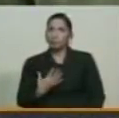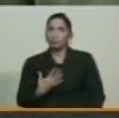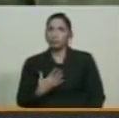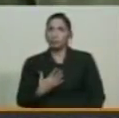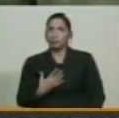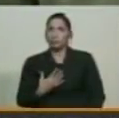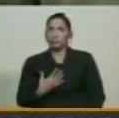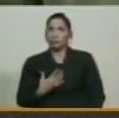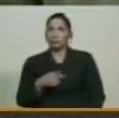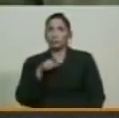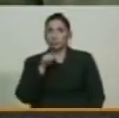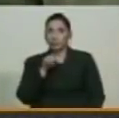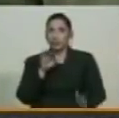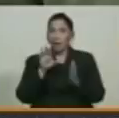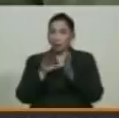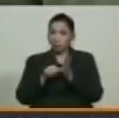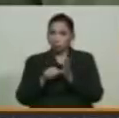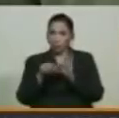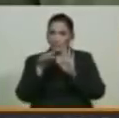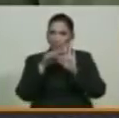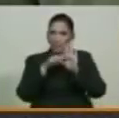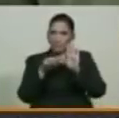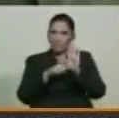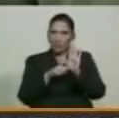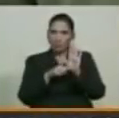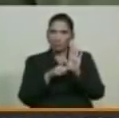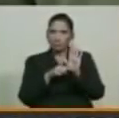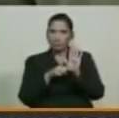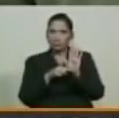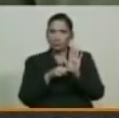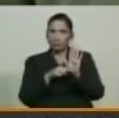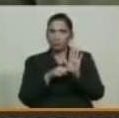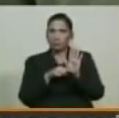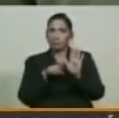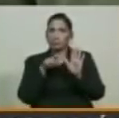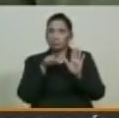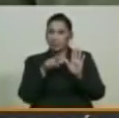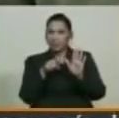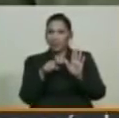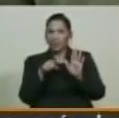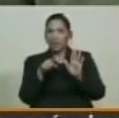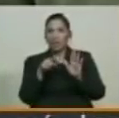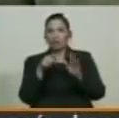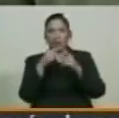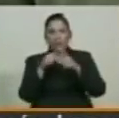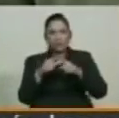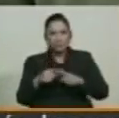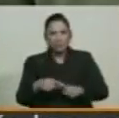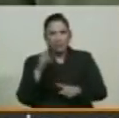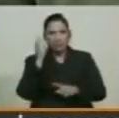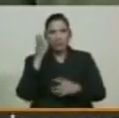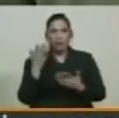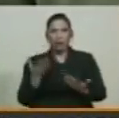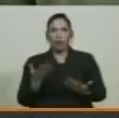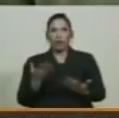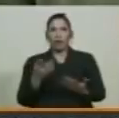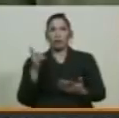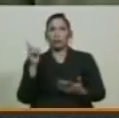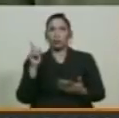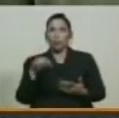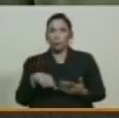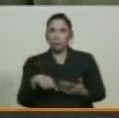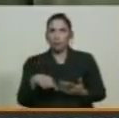que allí se están tipificando, partiendo desde la inconsistencia de los inventarios, verificando y determinando con ellos el